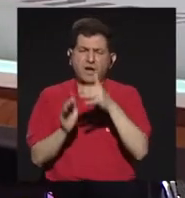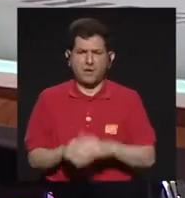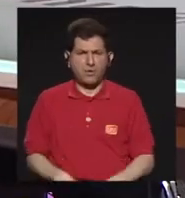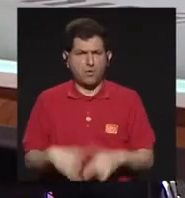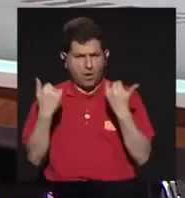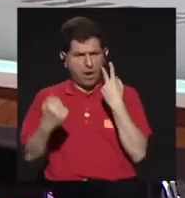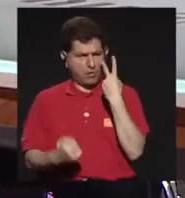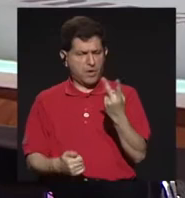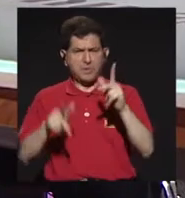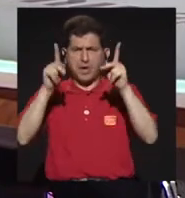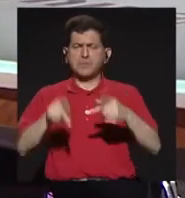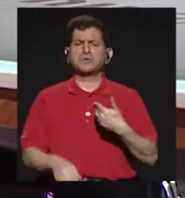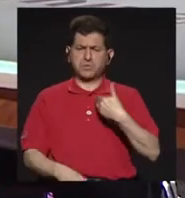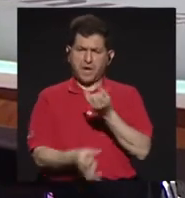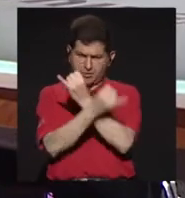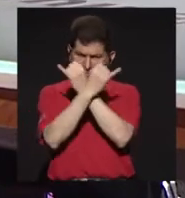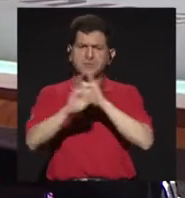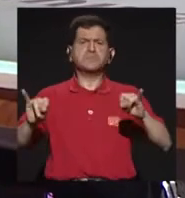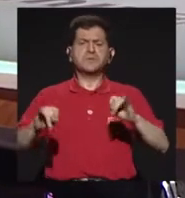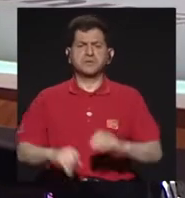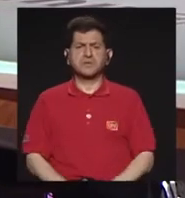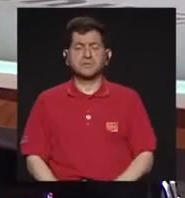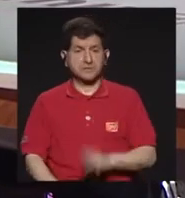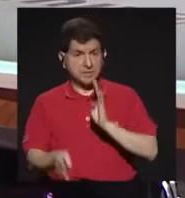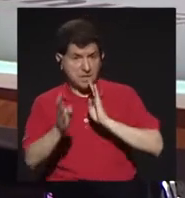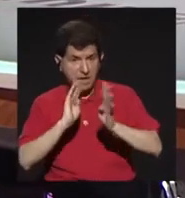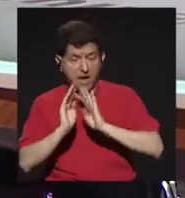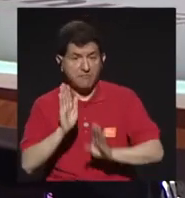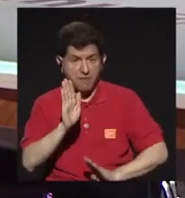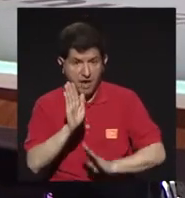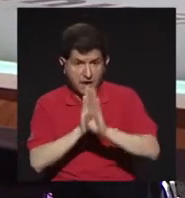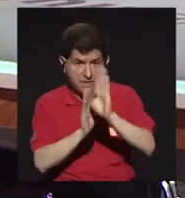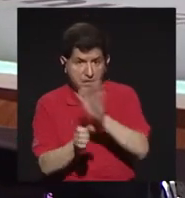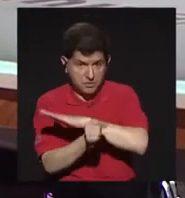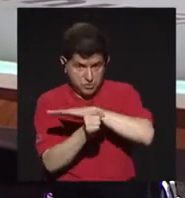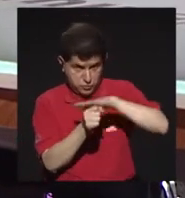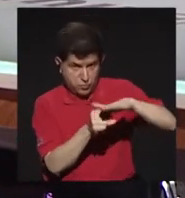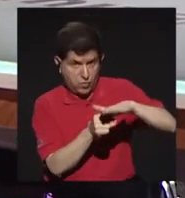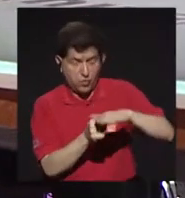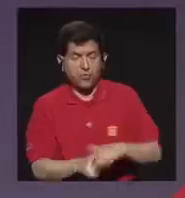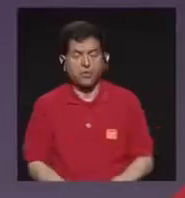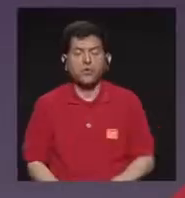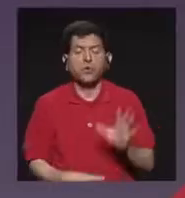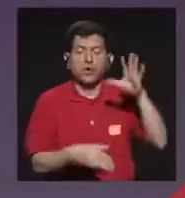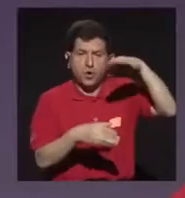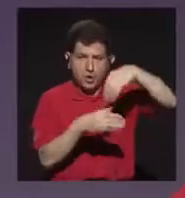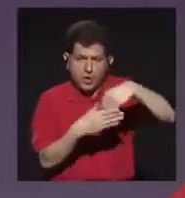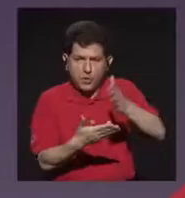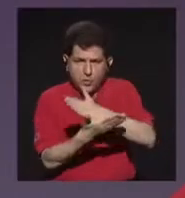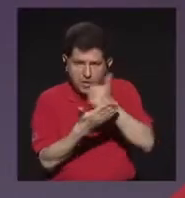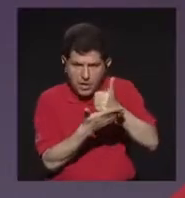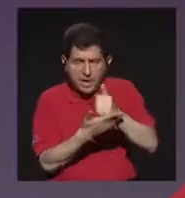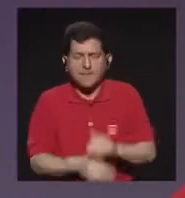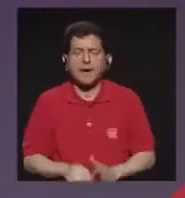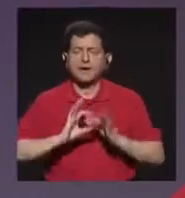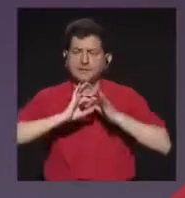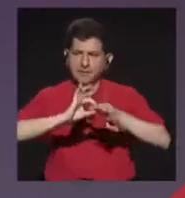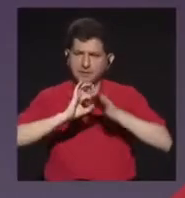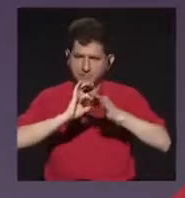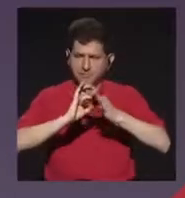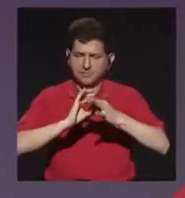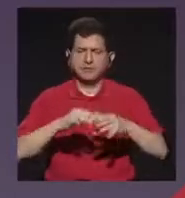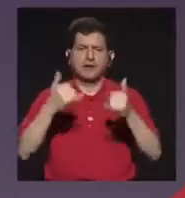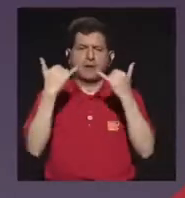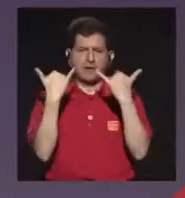como una persona con autonomía. Y además, si hablamos de desarrollo integral, debemos incluir la parte de la sexualidad, que ha